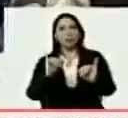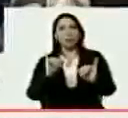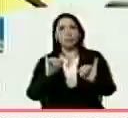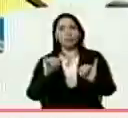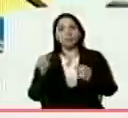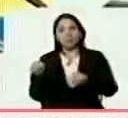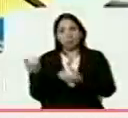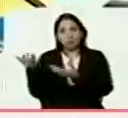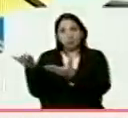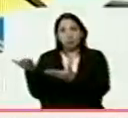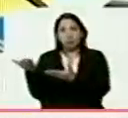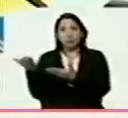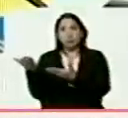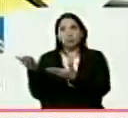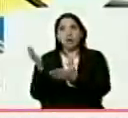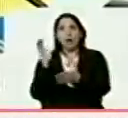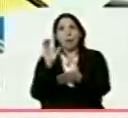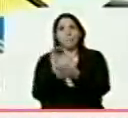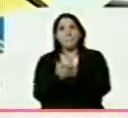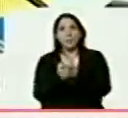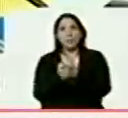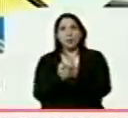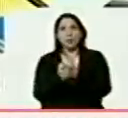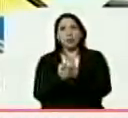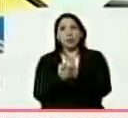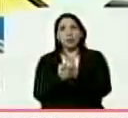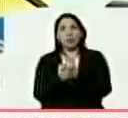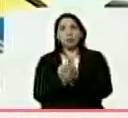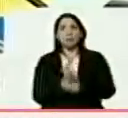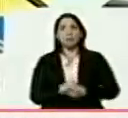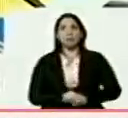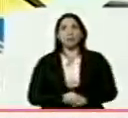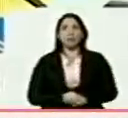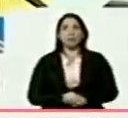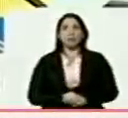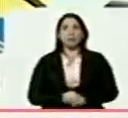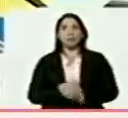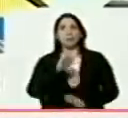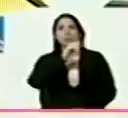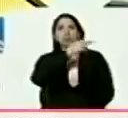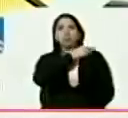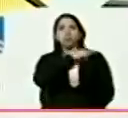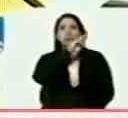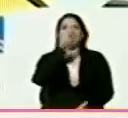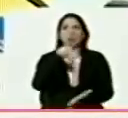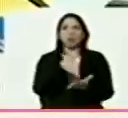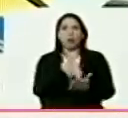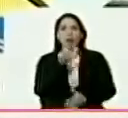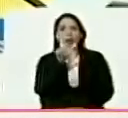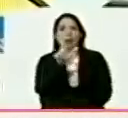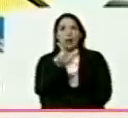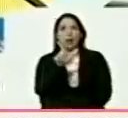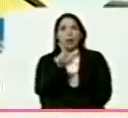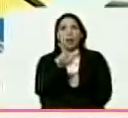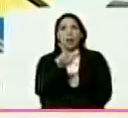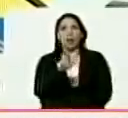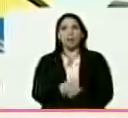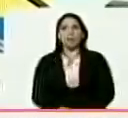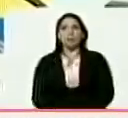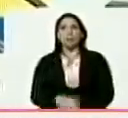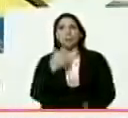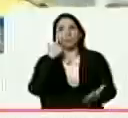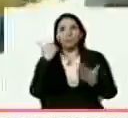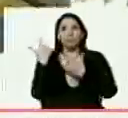palabra al compañero Mohsen Bilal, de la Dirección Nacional del Partido Baaz de Siria.